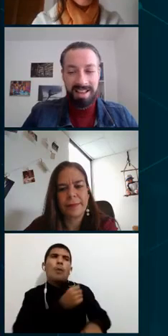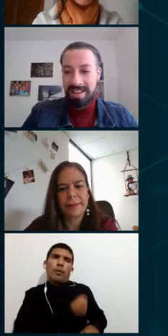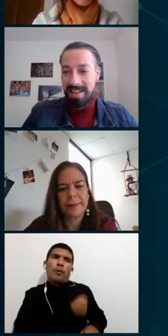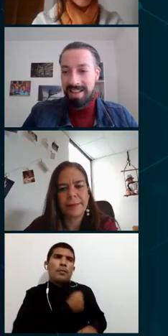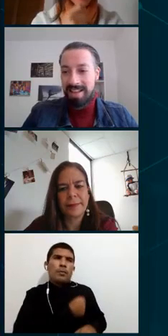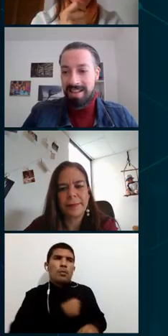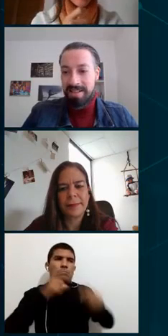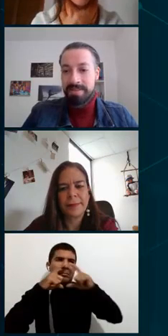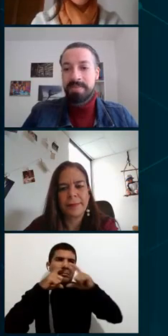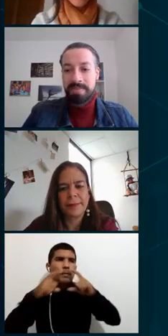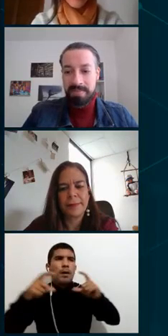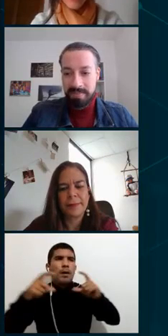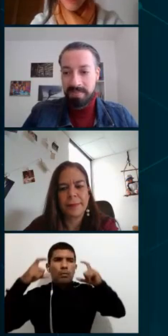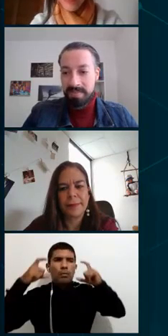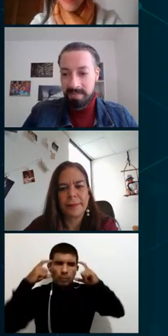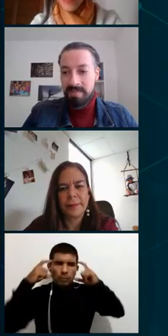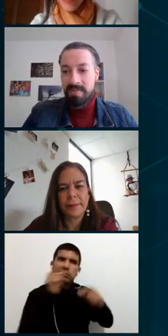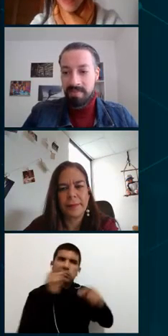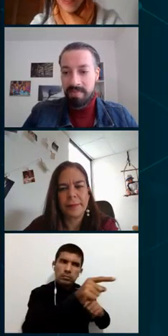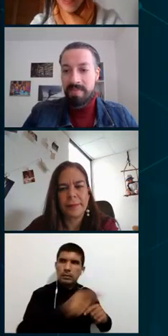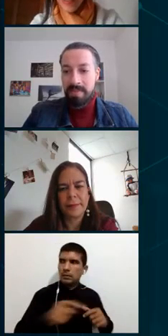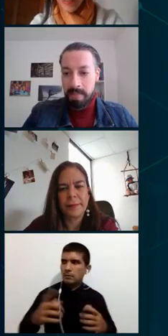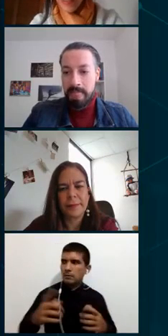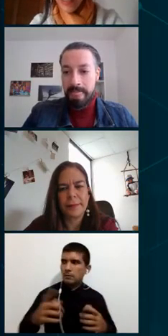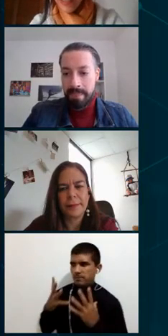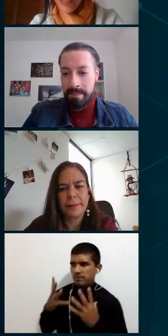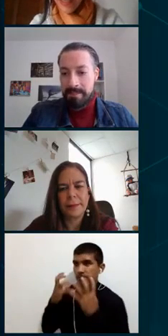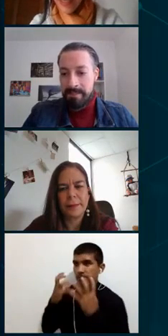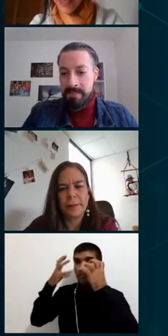interesante. que se lo pongan.